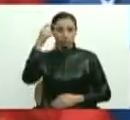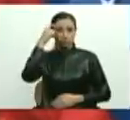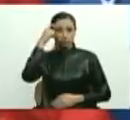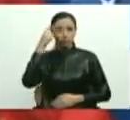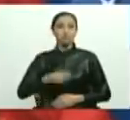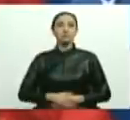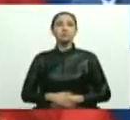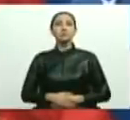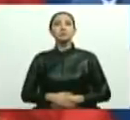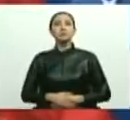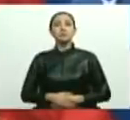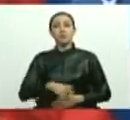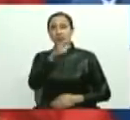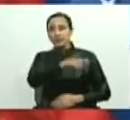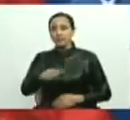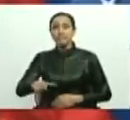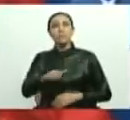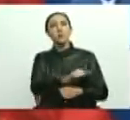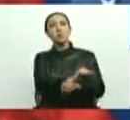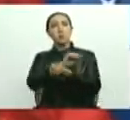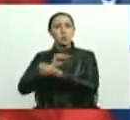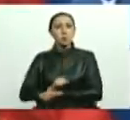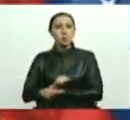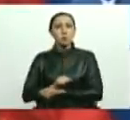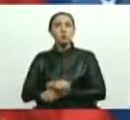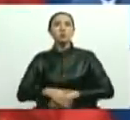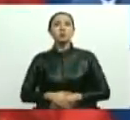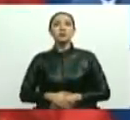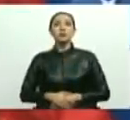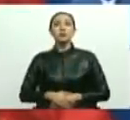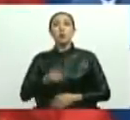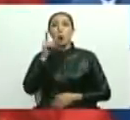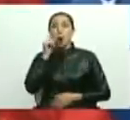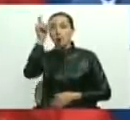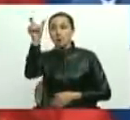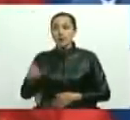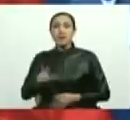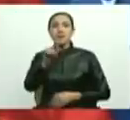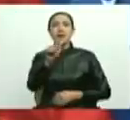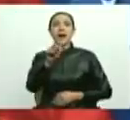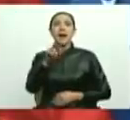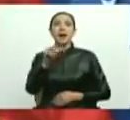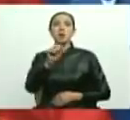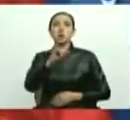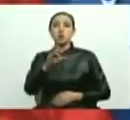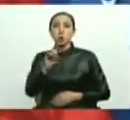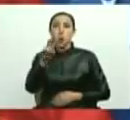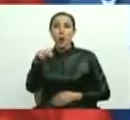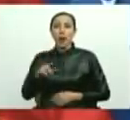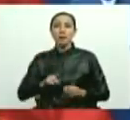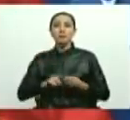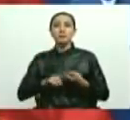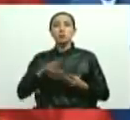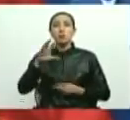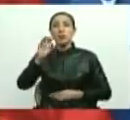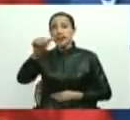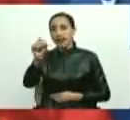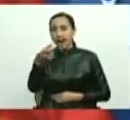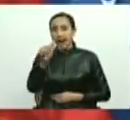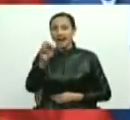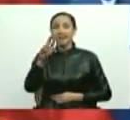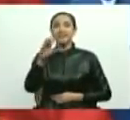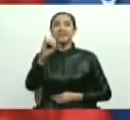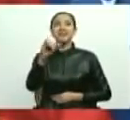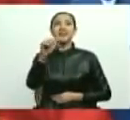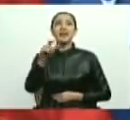fueron detenidos los ciudadanos José Javier Tarazona junto a Omar de Dios García